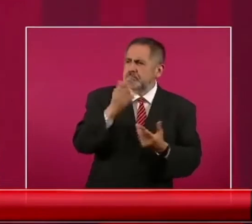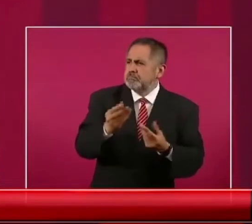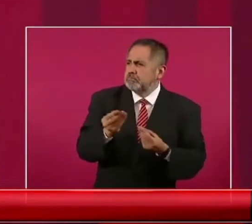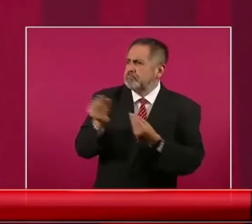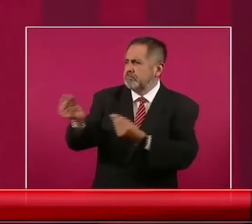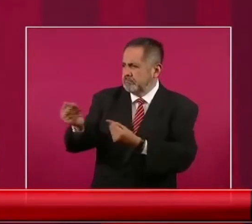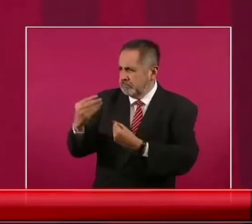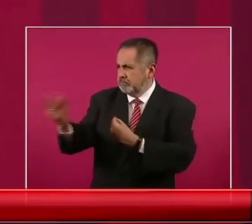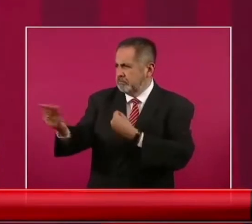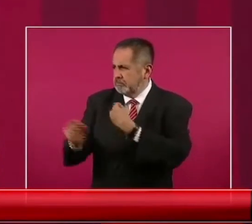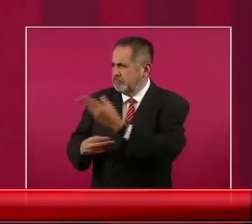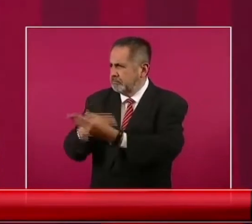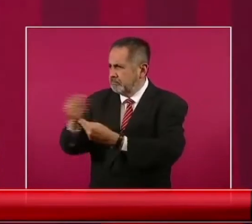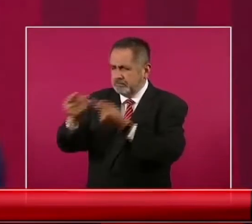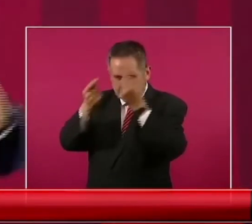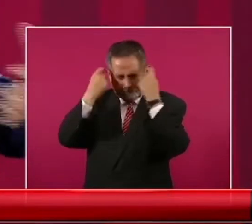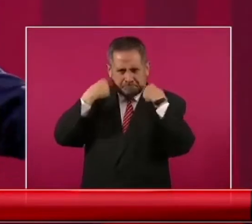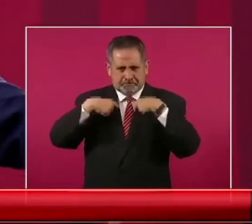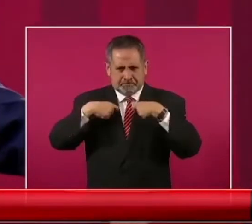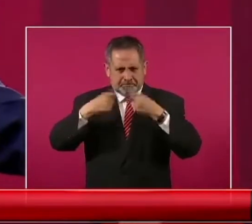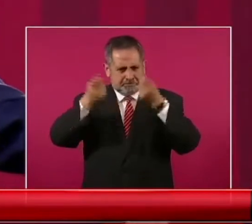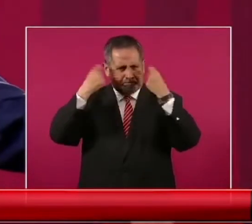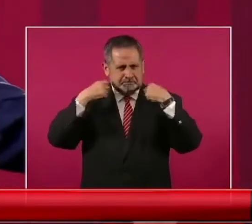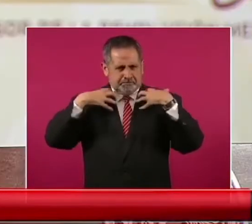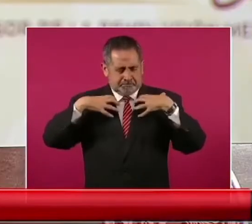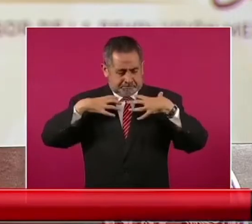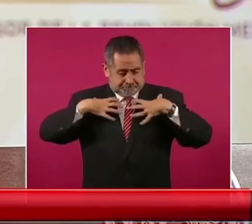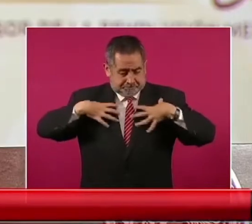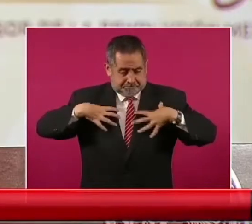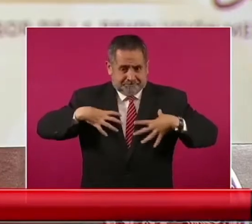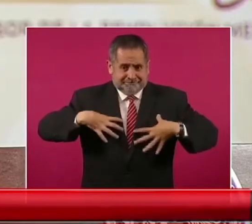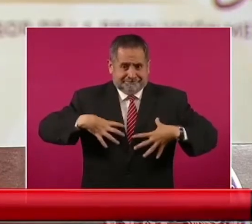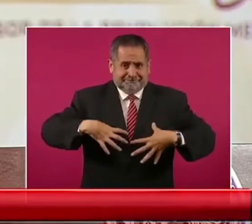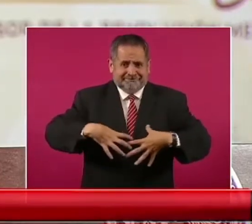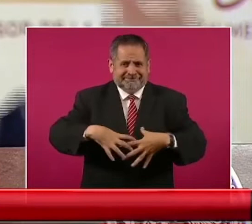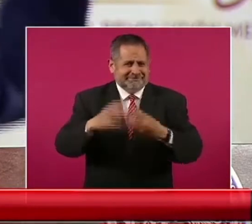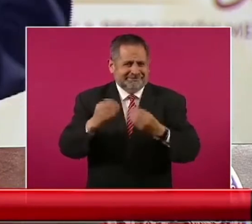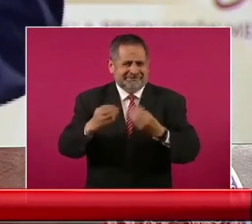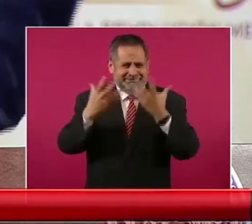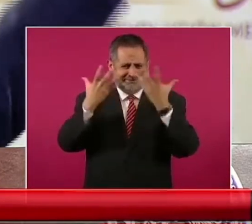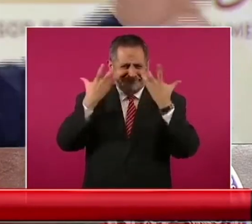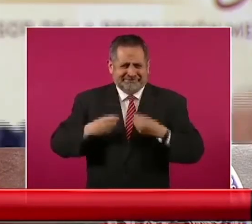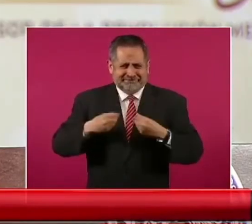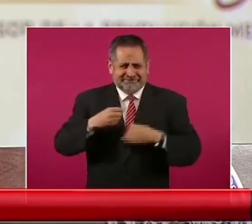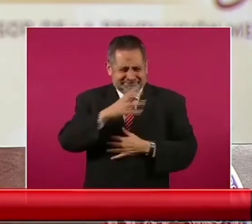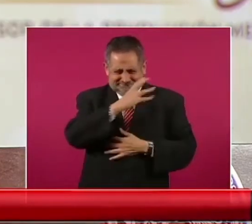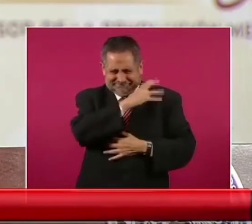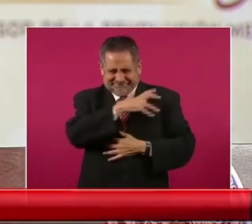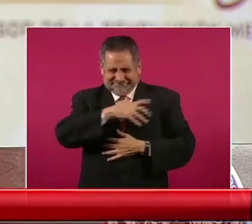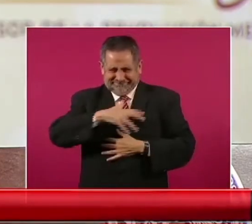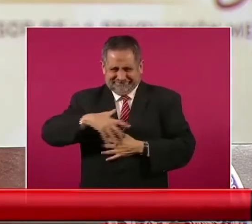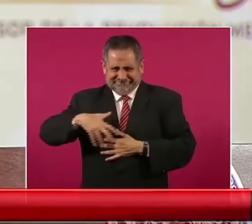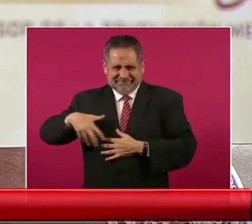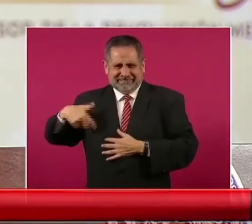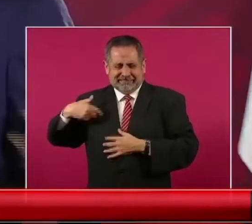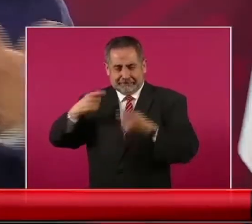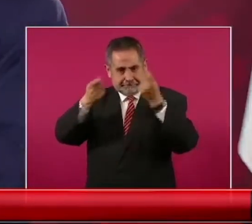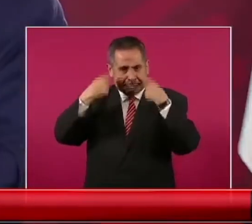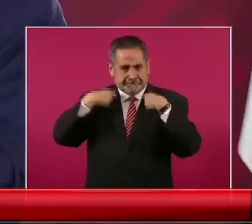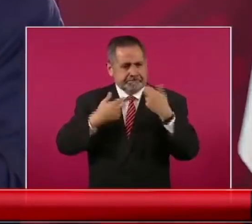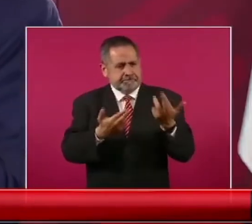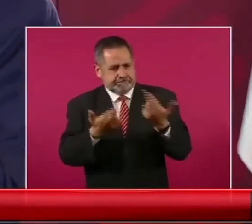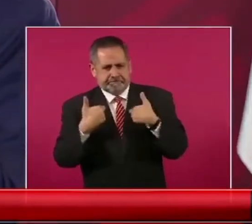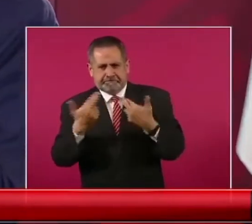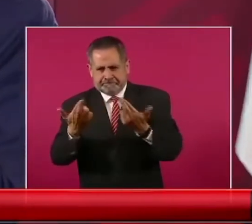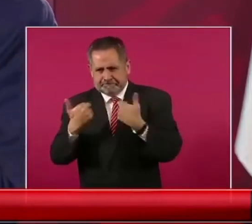todos me ponen collares y estoy así de collares Pero